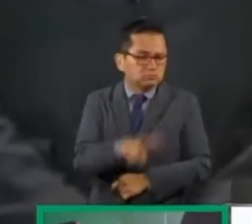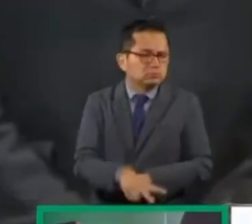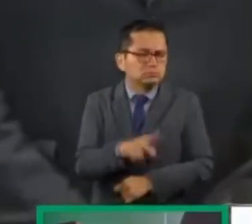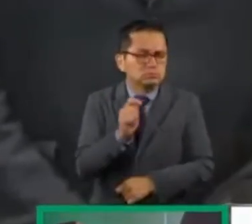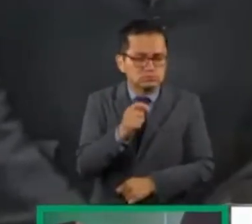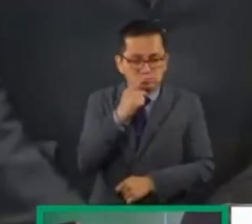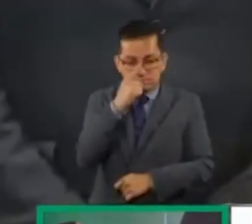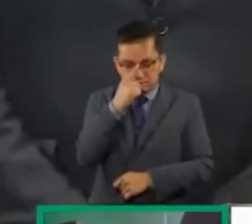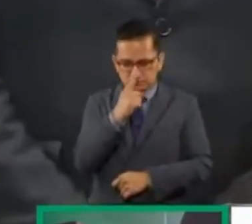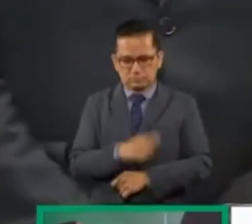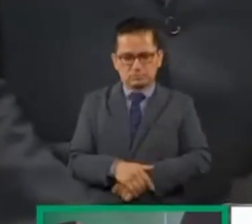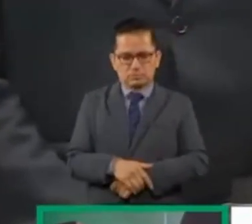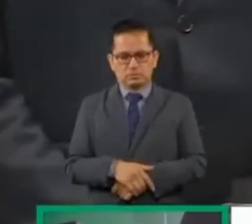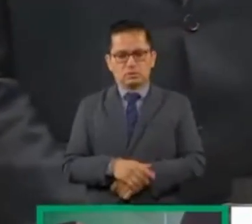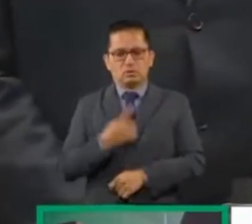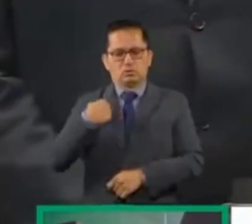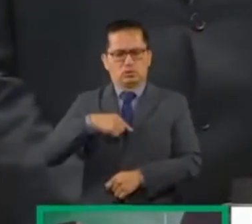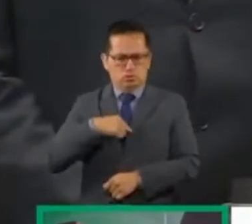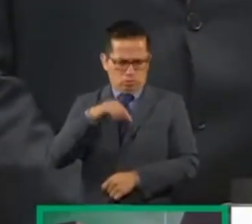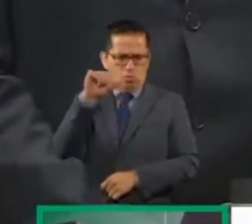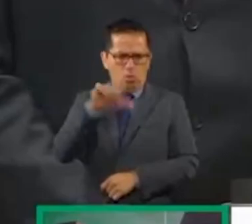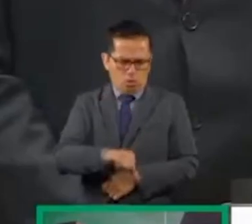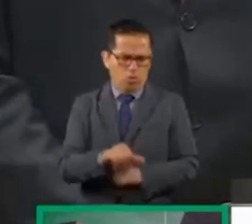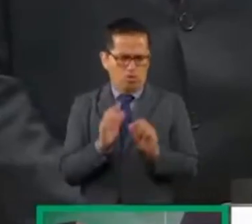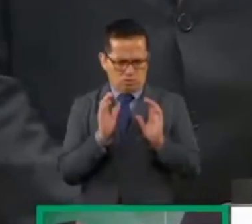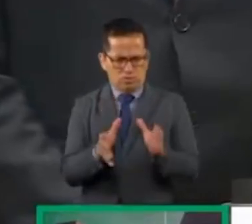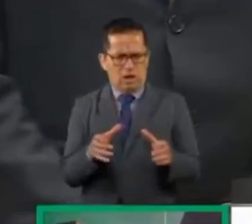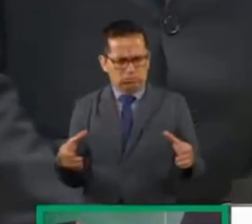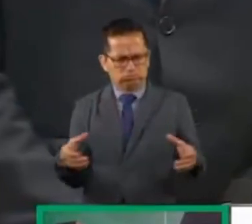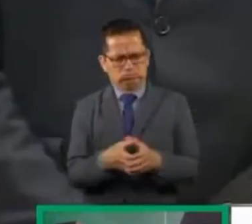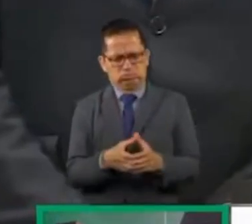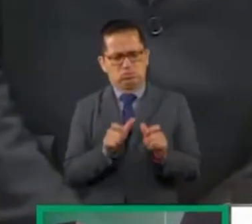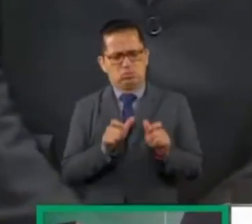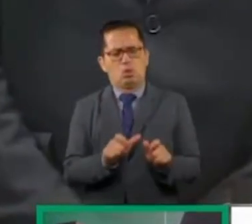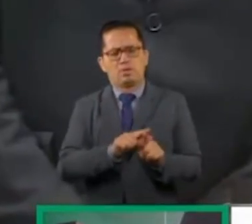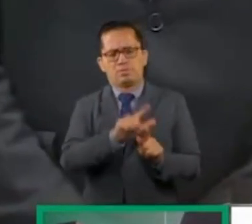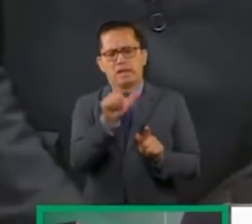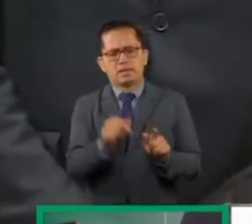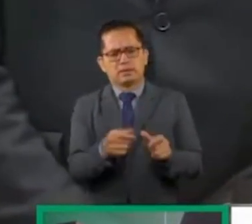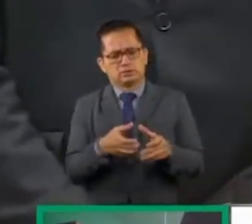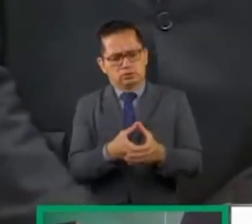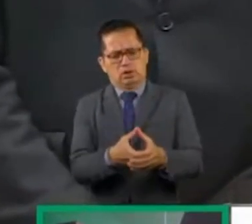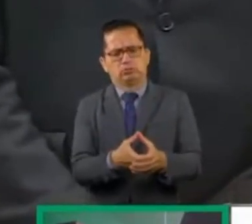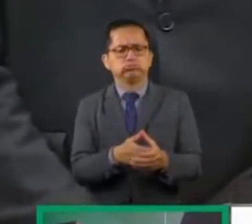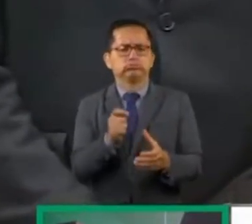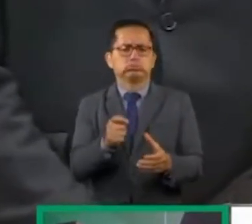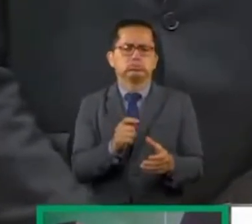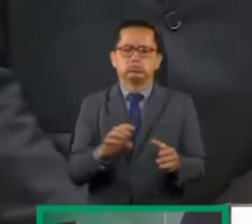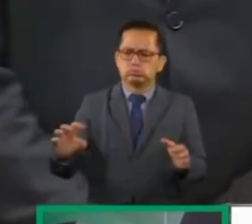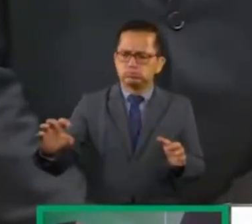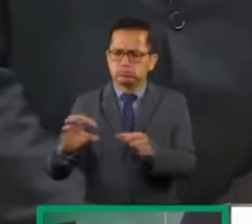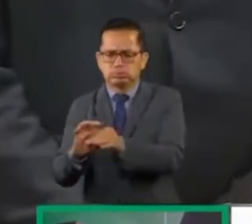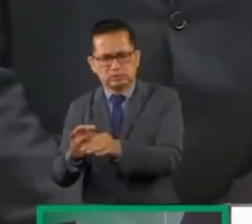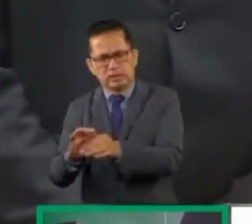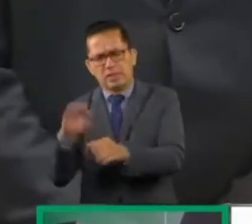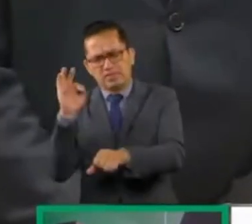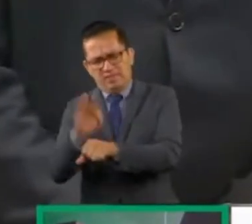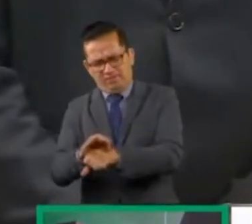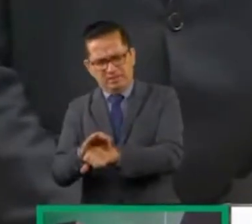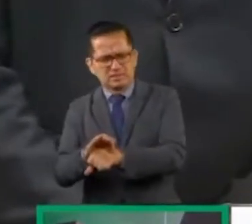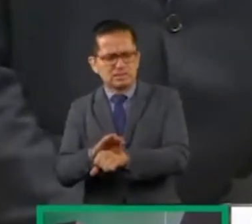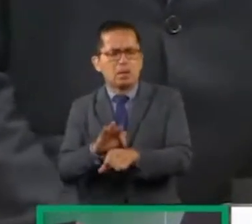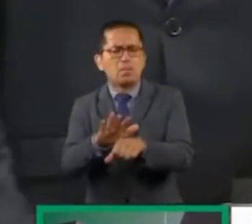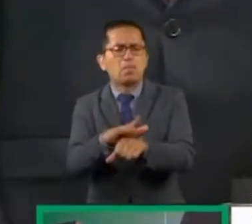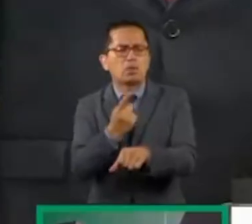en efecto, estamos mandando a la Guardia Nacional por muchas razones al mando de la defensa. La